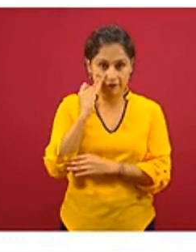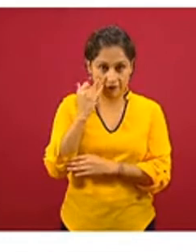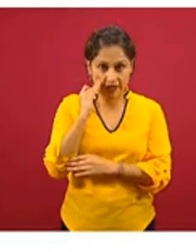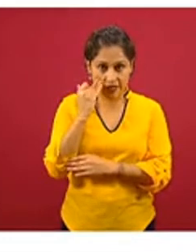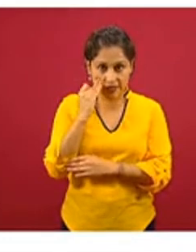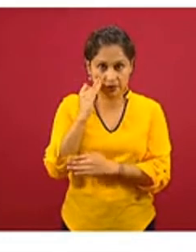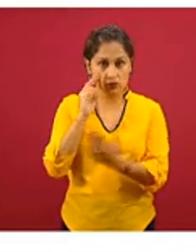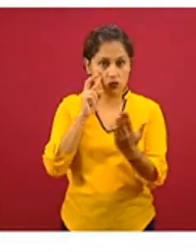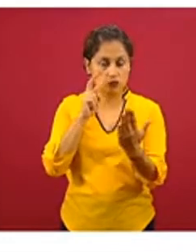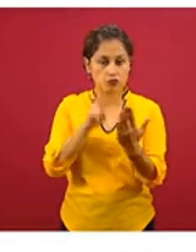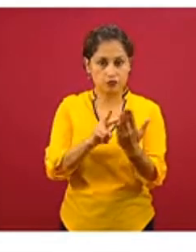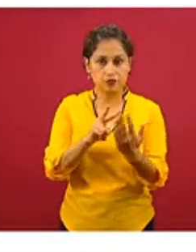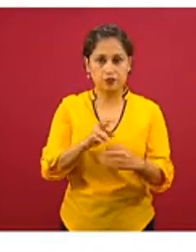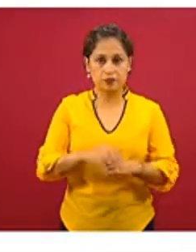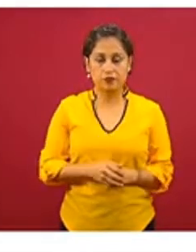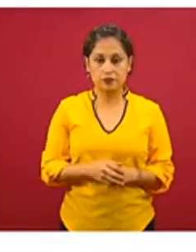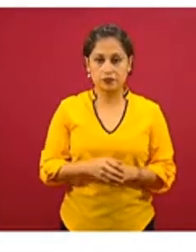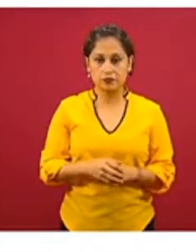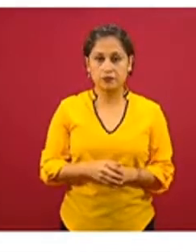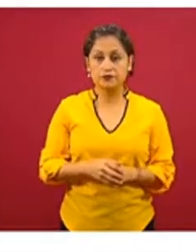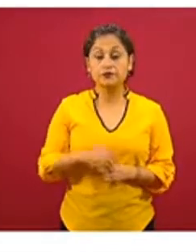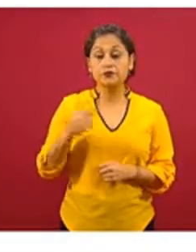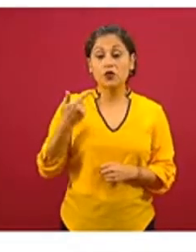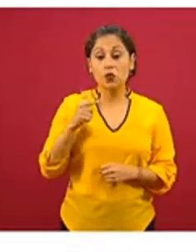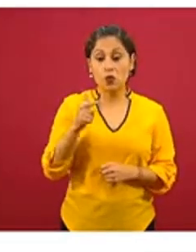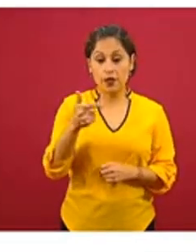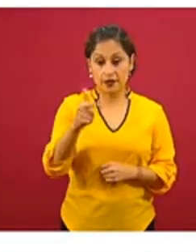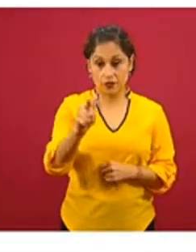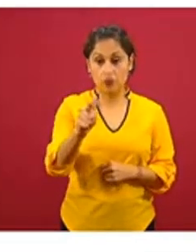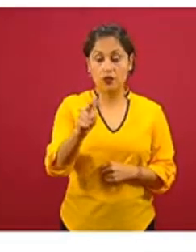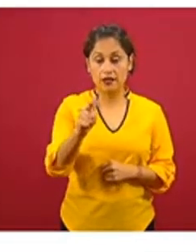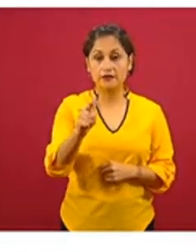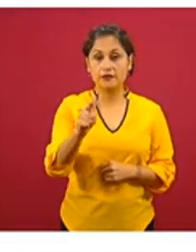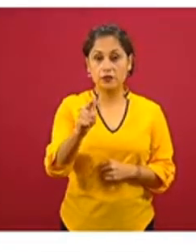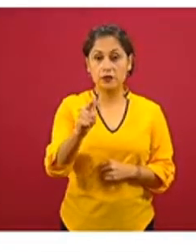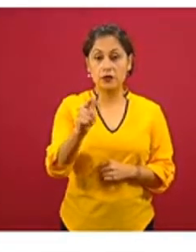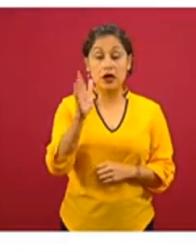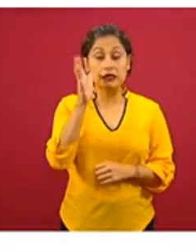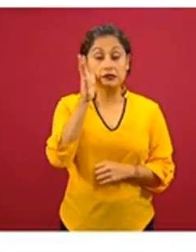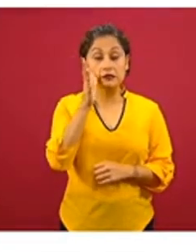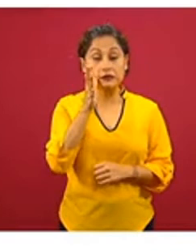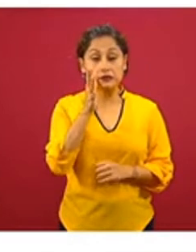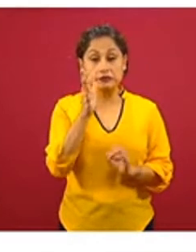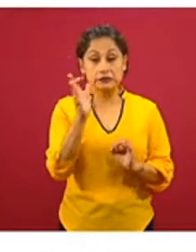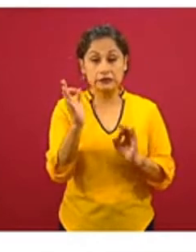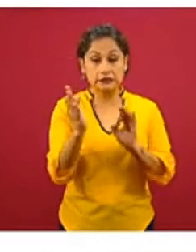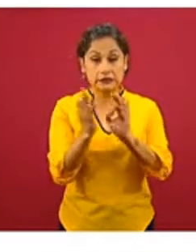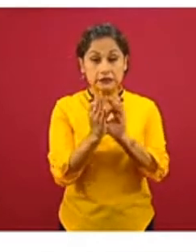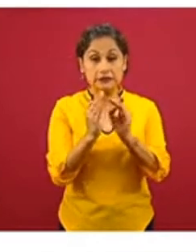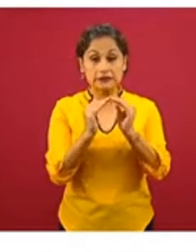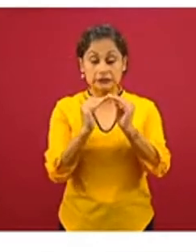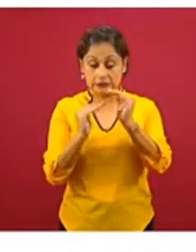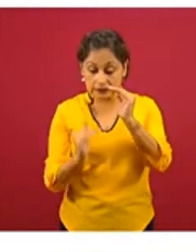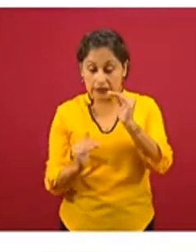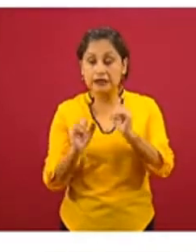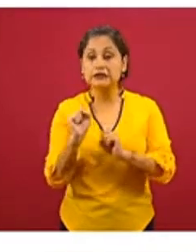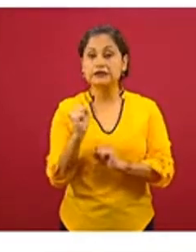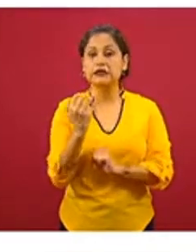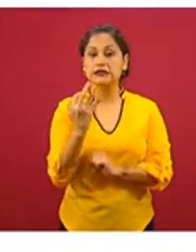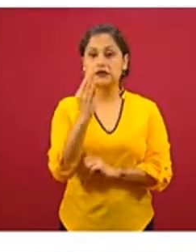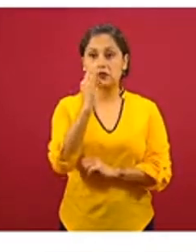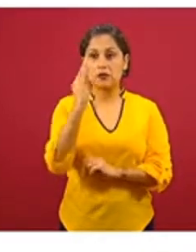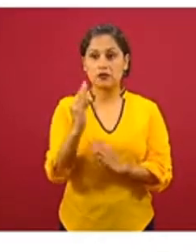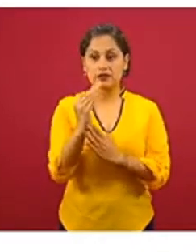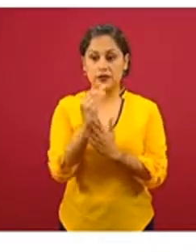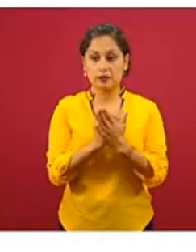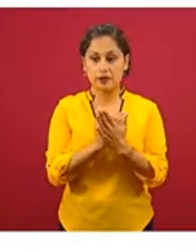últimas semanas. Guanajuato también llegando a una disminución del 65%